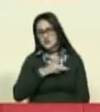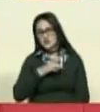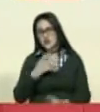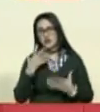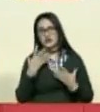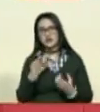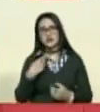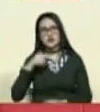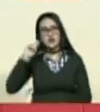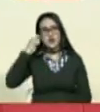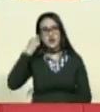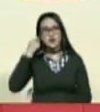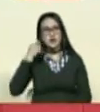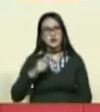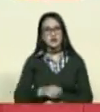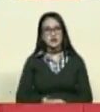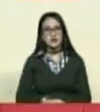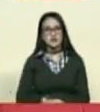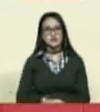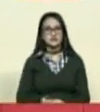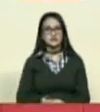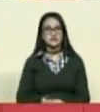que recuerdo en toda mi vida.